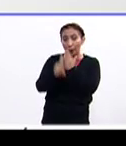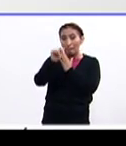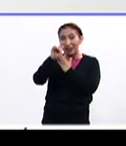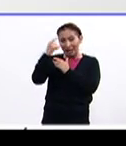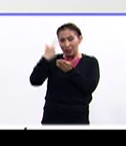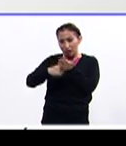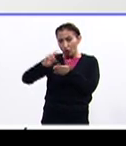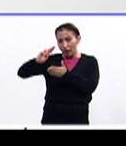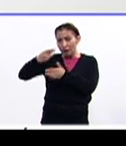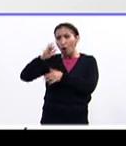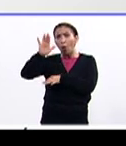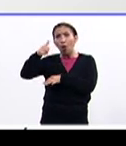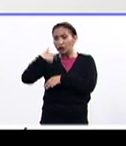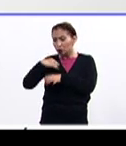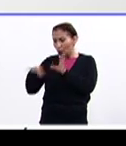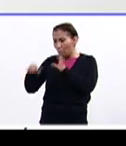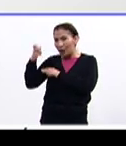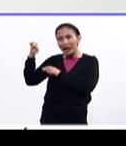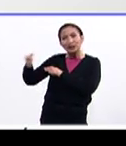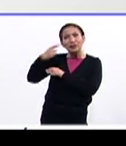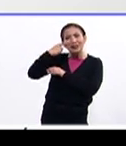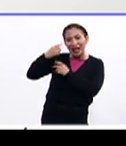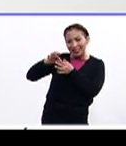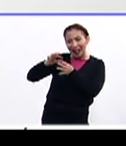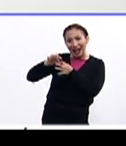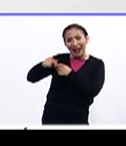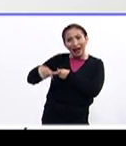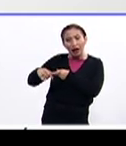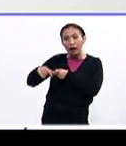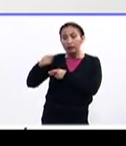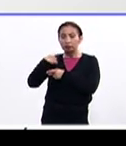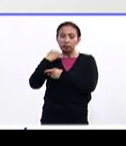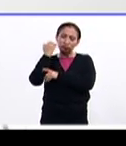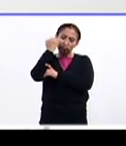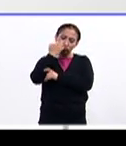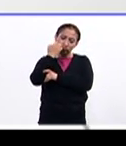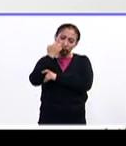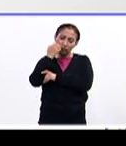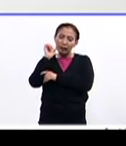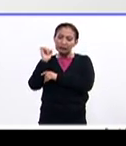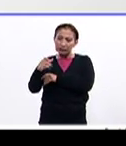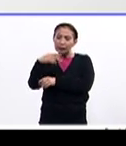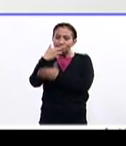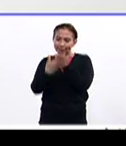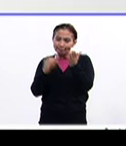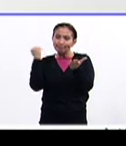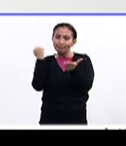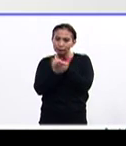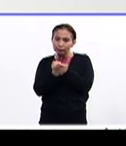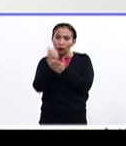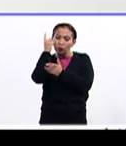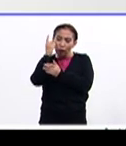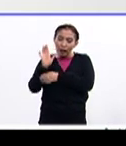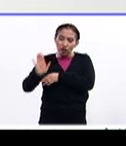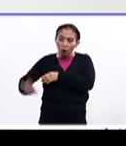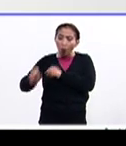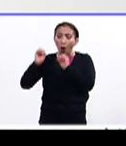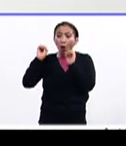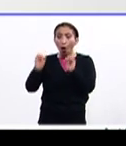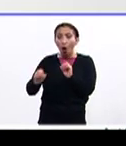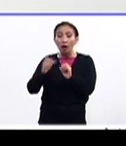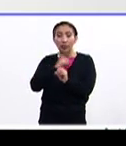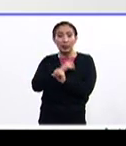de la universidad y ellos deciden si lo patentan o no. Tienen que tener la cobertura de la